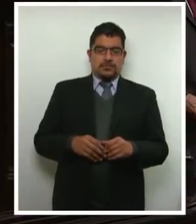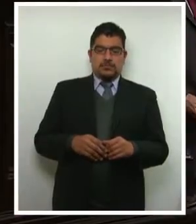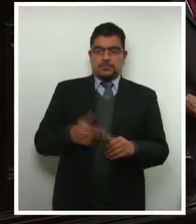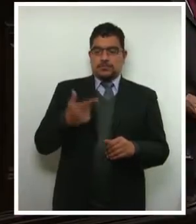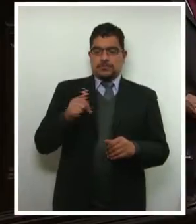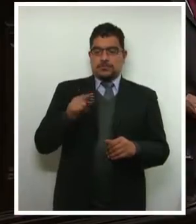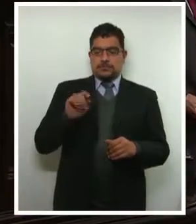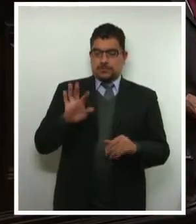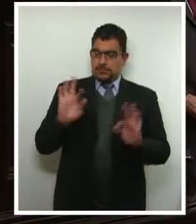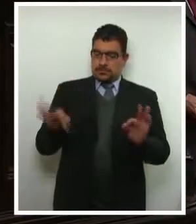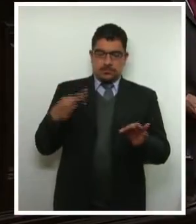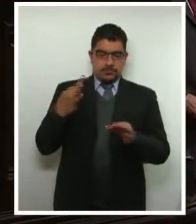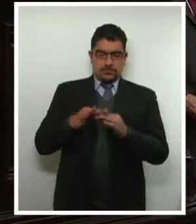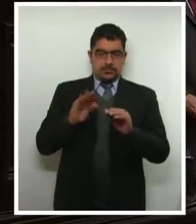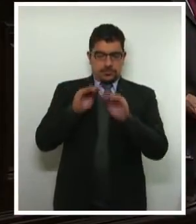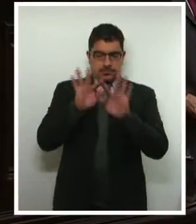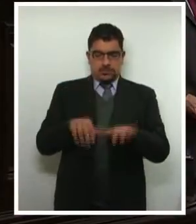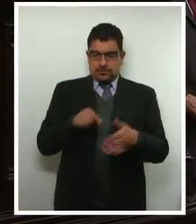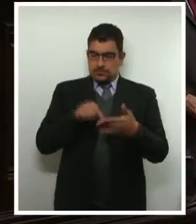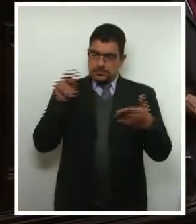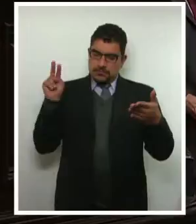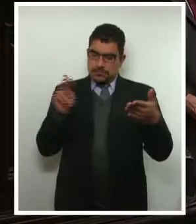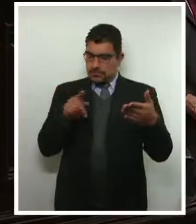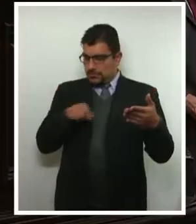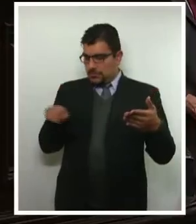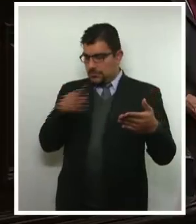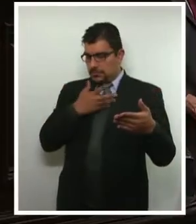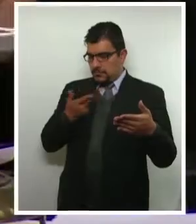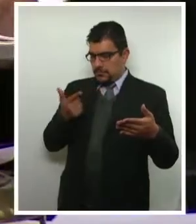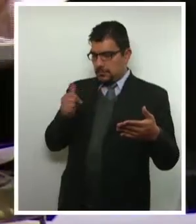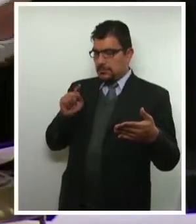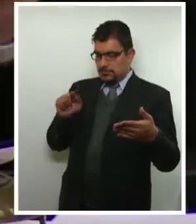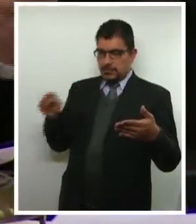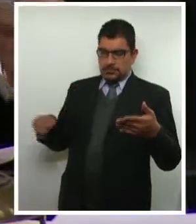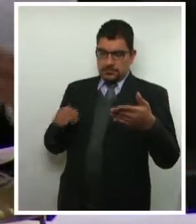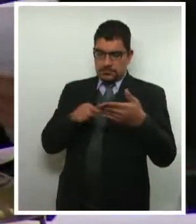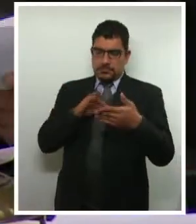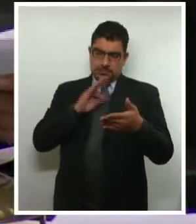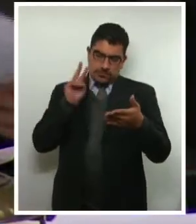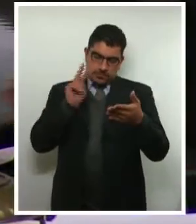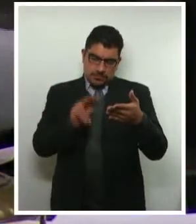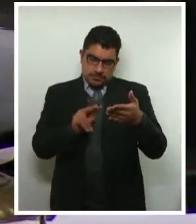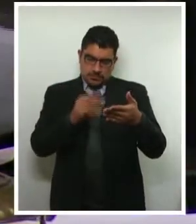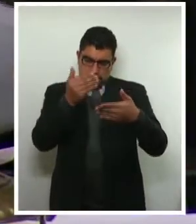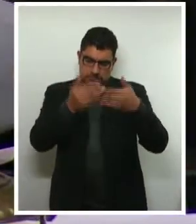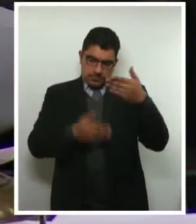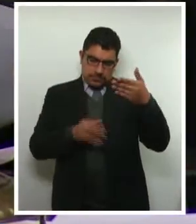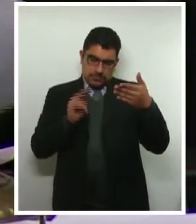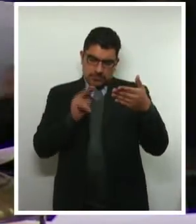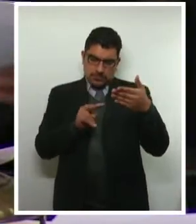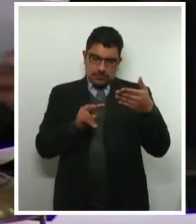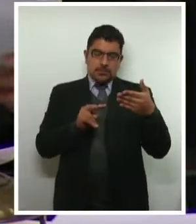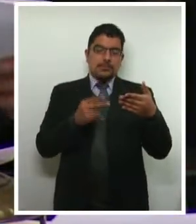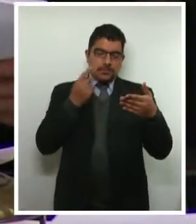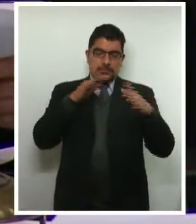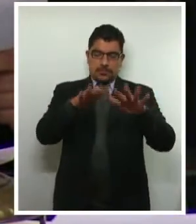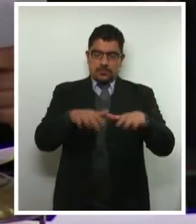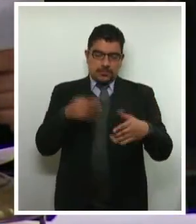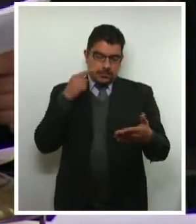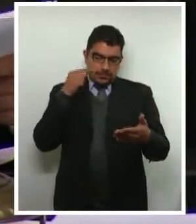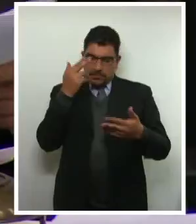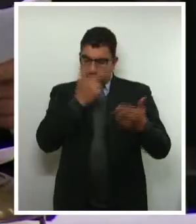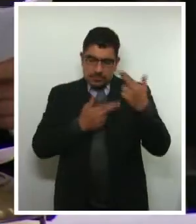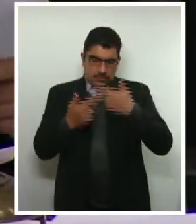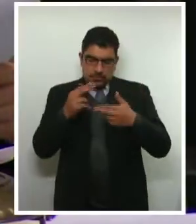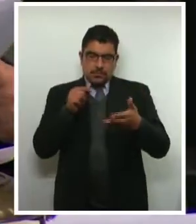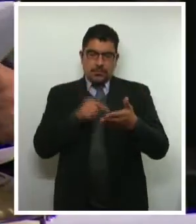Gaceta Parlamentaria. Entonces, en la Gaceta ustedes pueden tener estas reservas que permita,